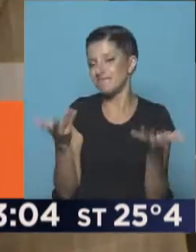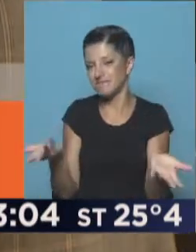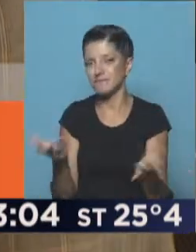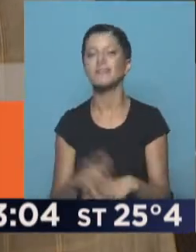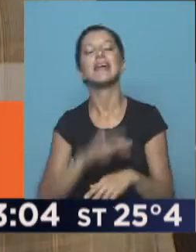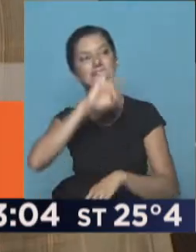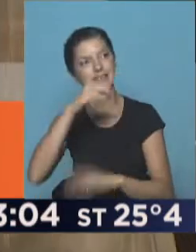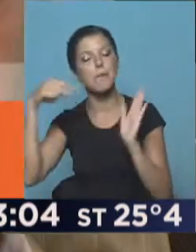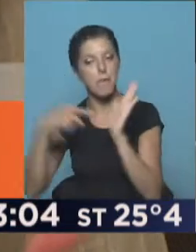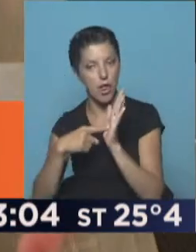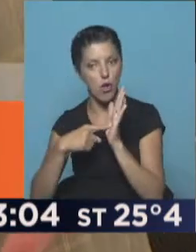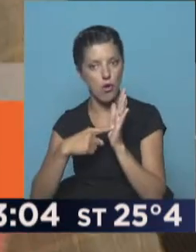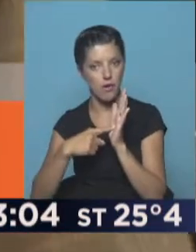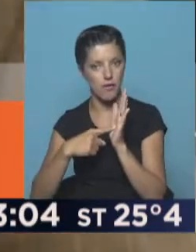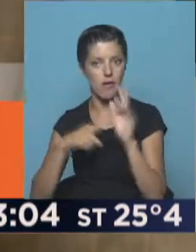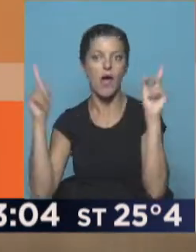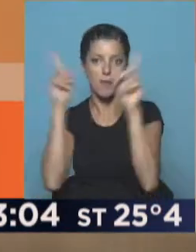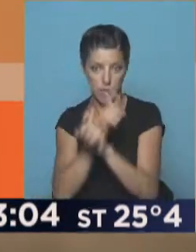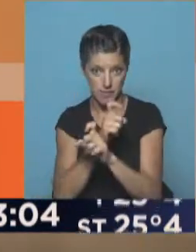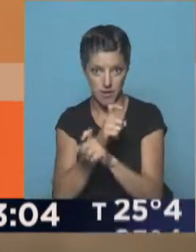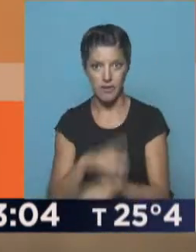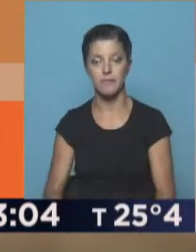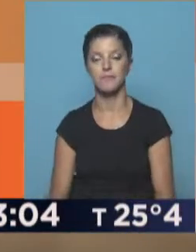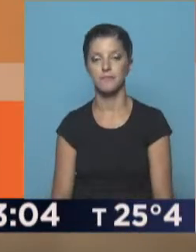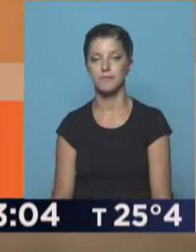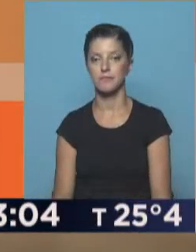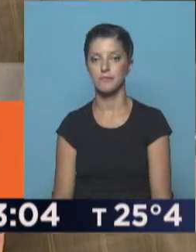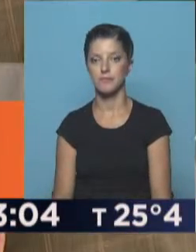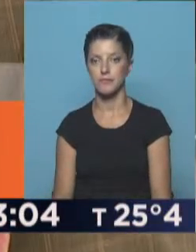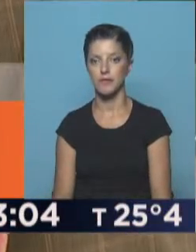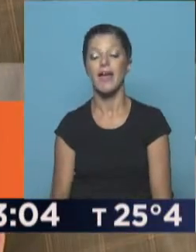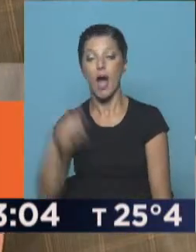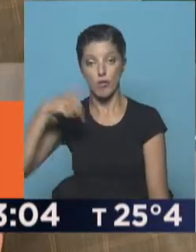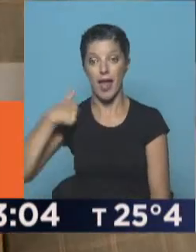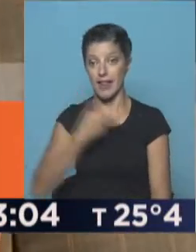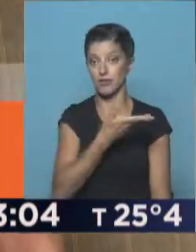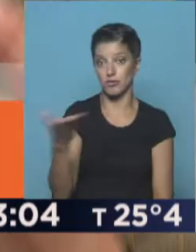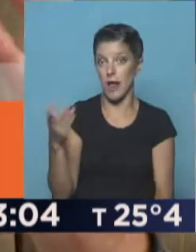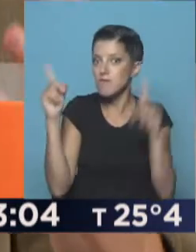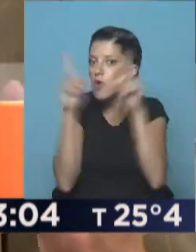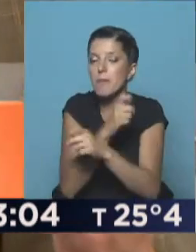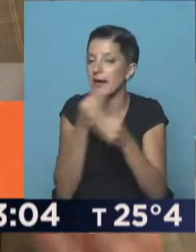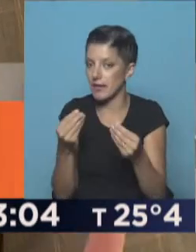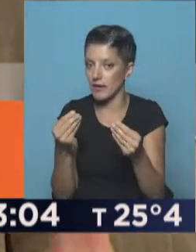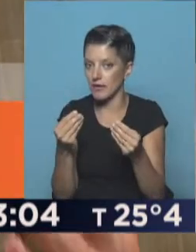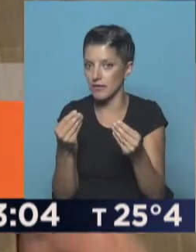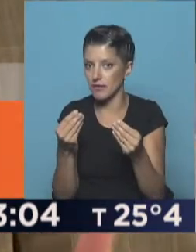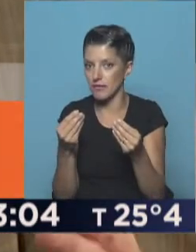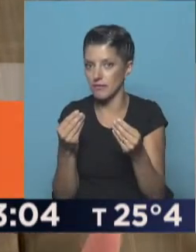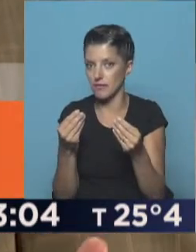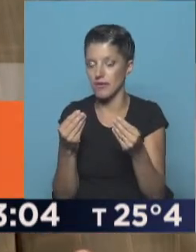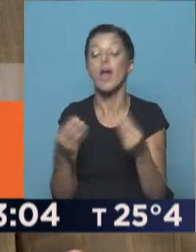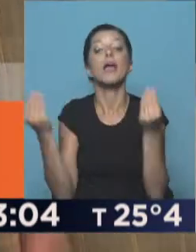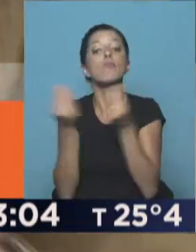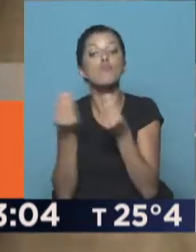pero el problema dramático... Ocupa otra función. El problema dramático que enfrentan nuestras sociedades es que partes importantes